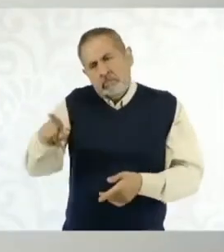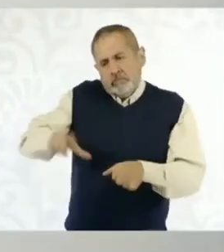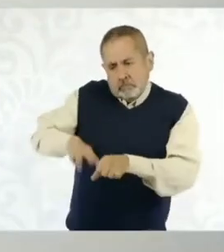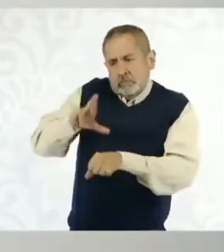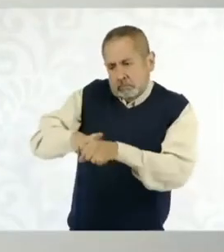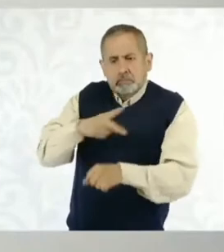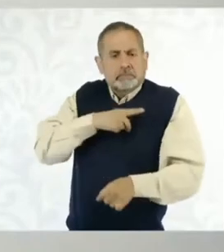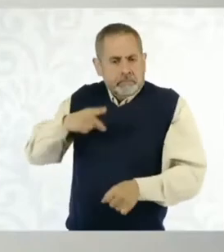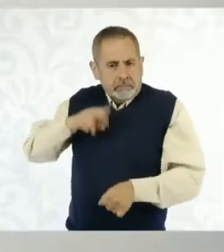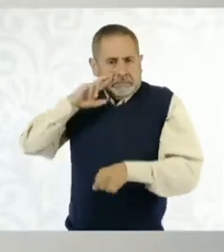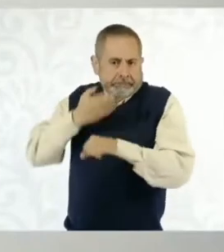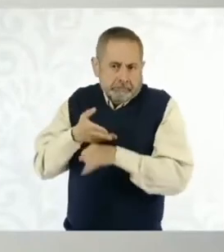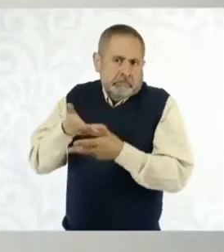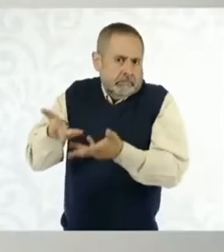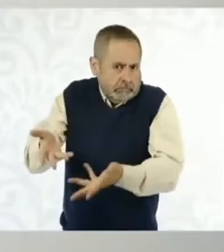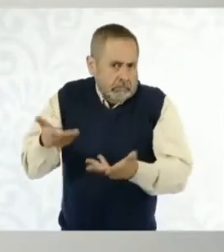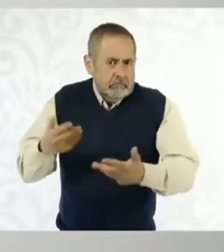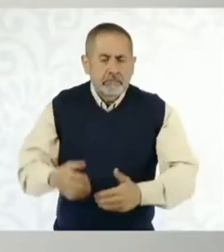esa responsabilidad.